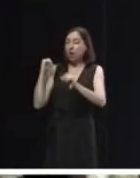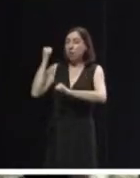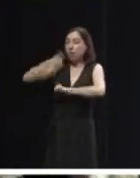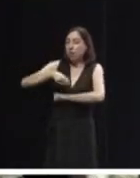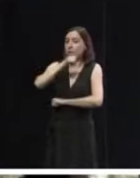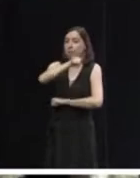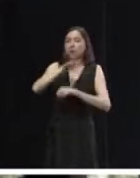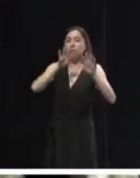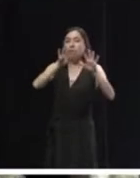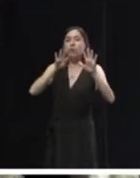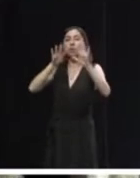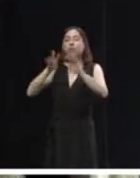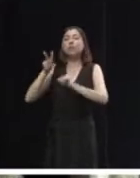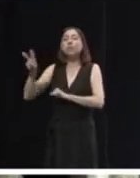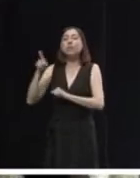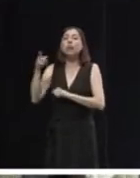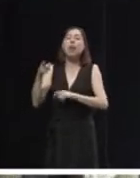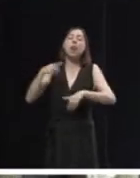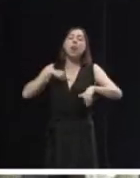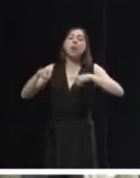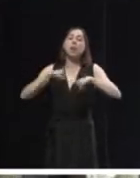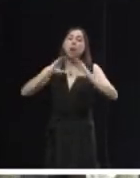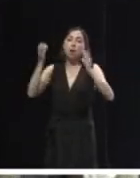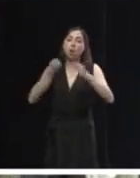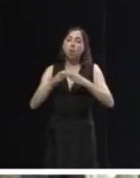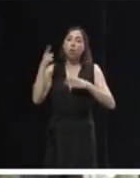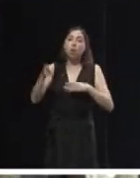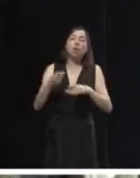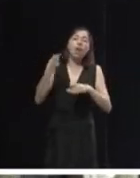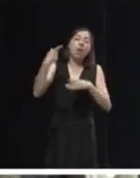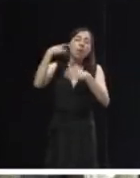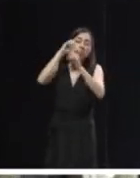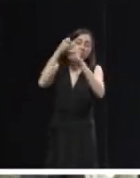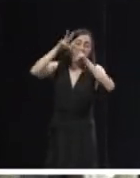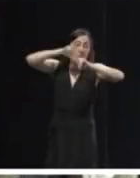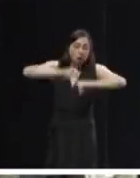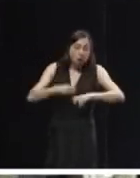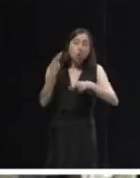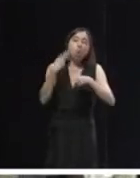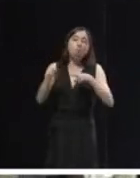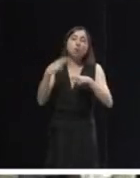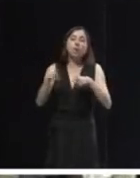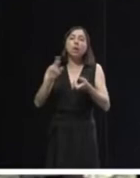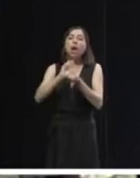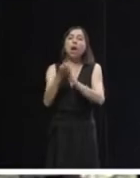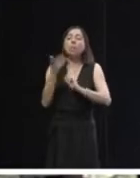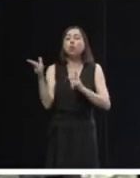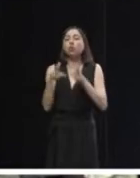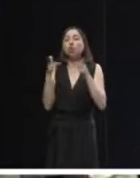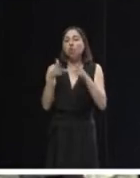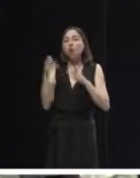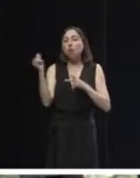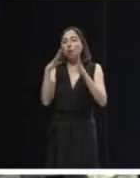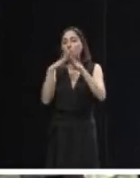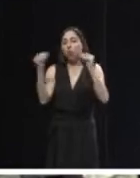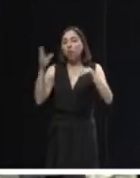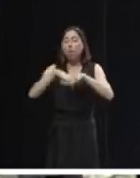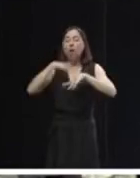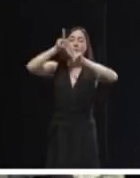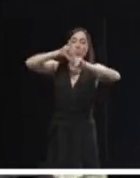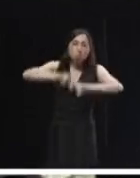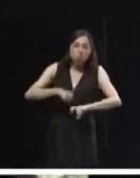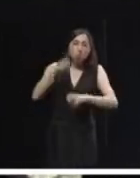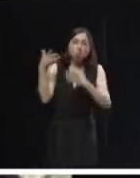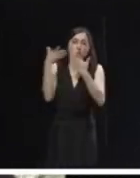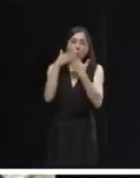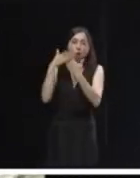Grupo Interdisciplinario de Estudios de Comunicación Política y Cambio Social de la Junta de Andalucía, para el estudio y consideración de